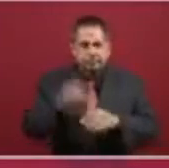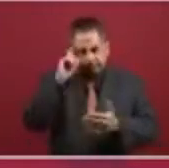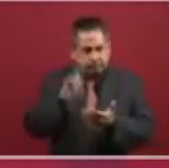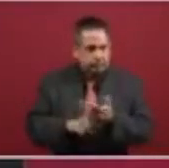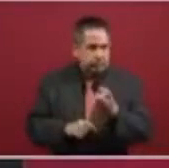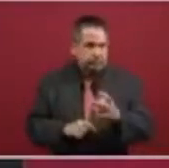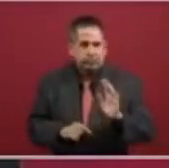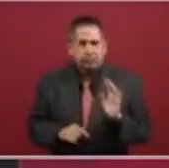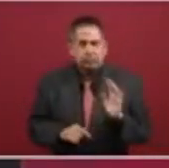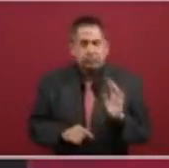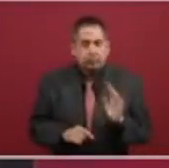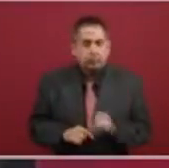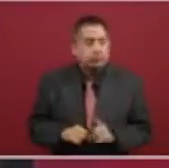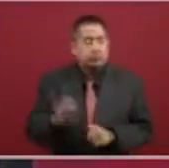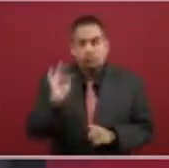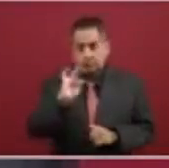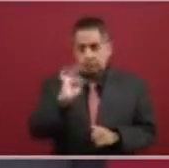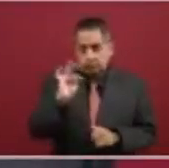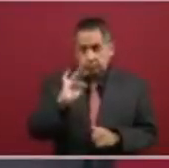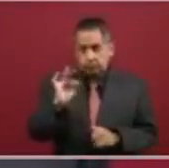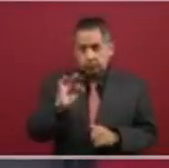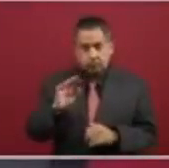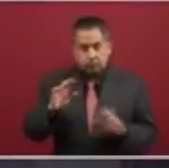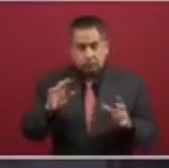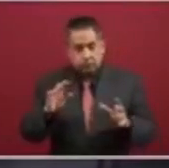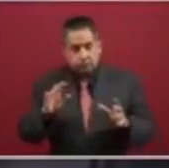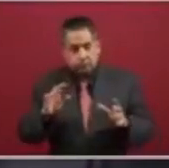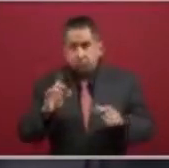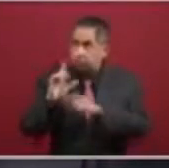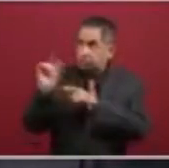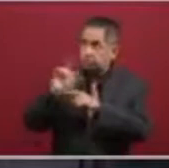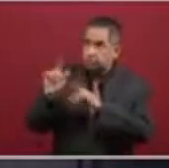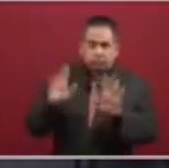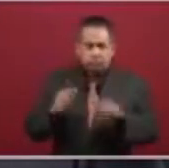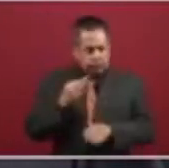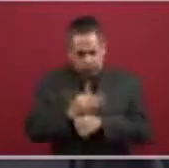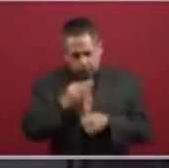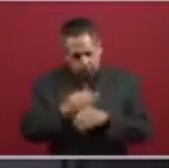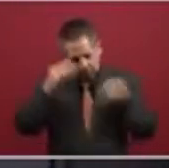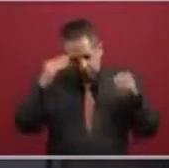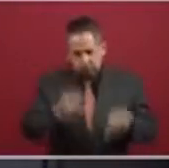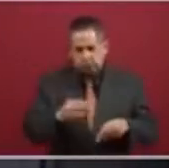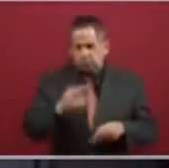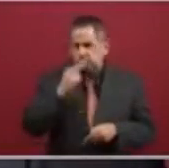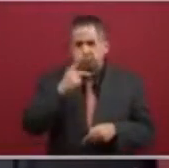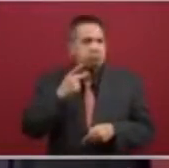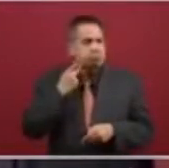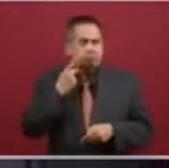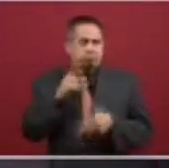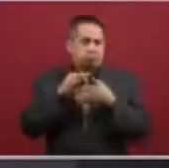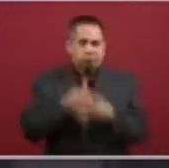Creo que, si no en todo tiempo, en estos momentos la mejor